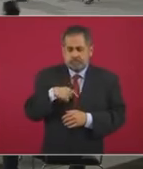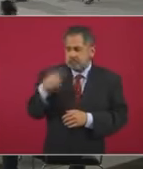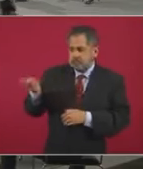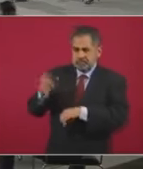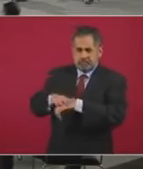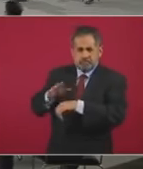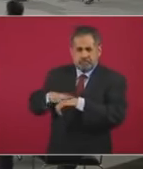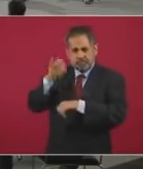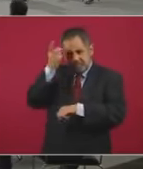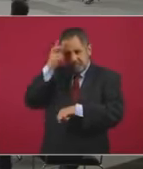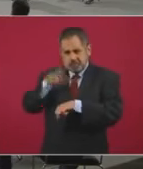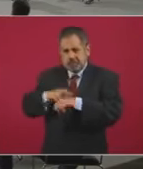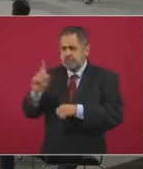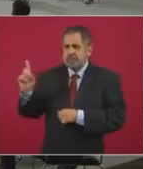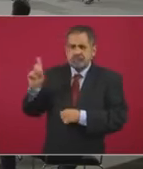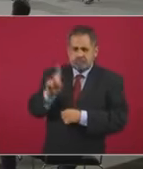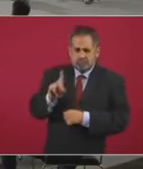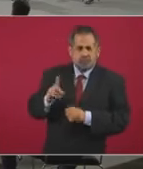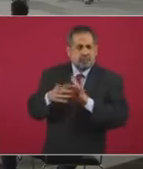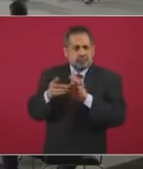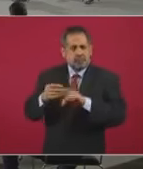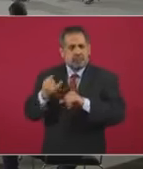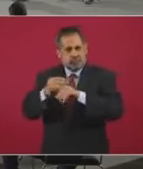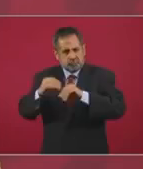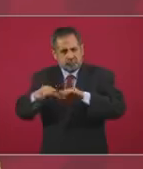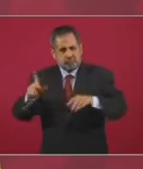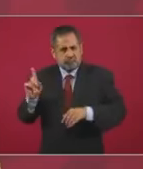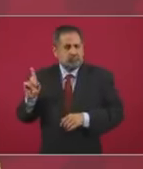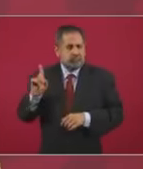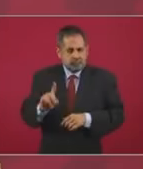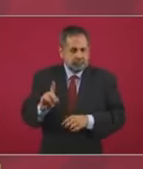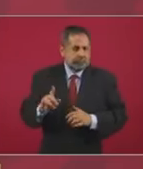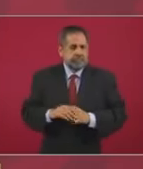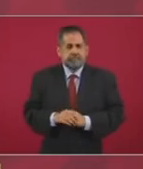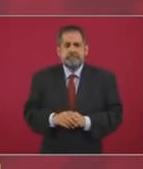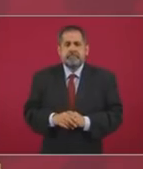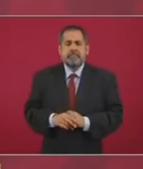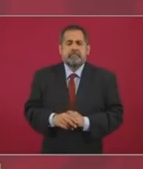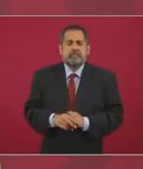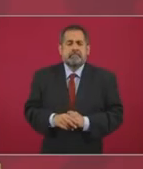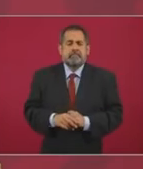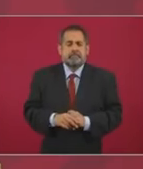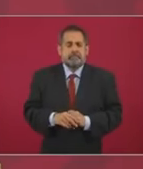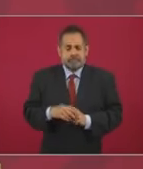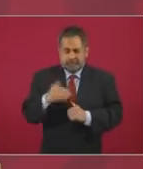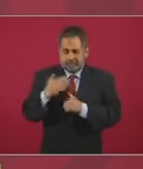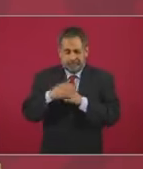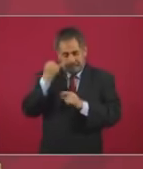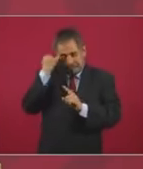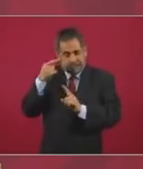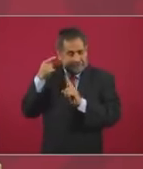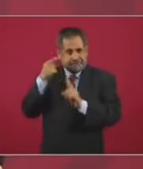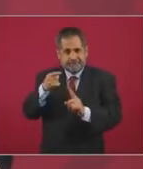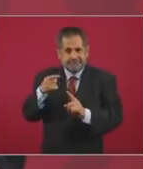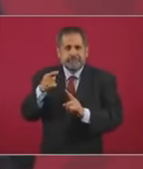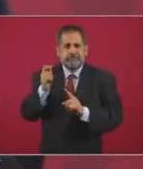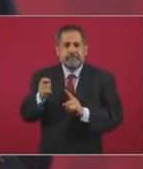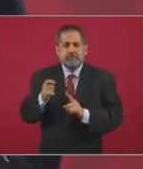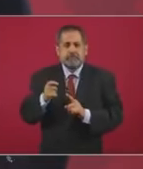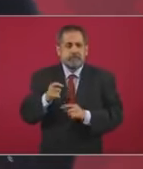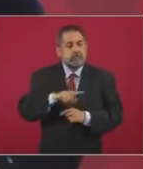que nos presente un informe el propósito es que no